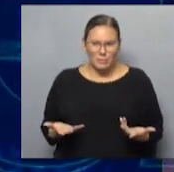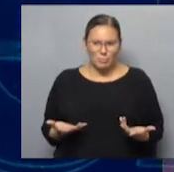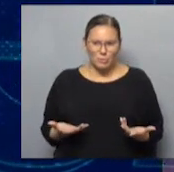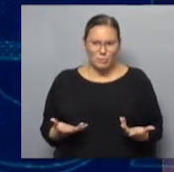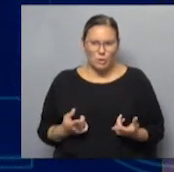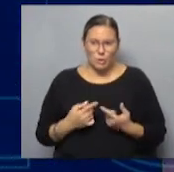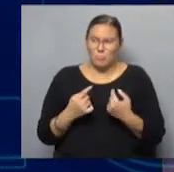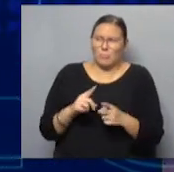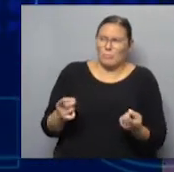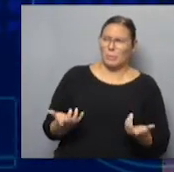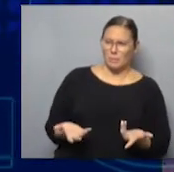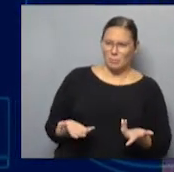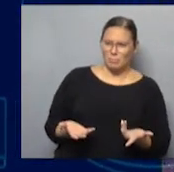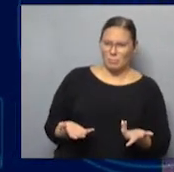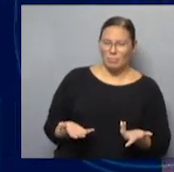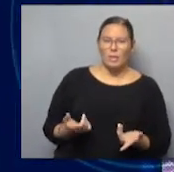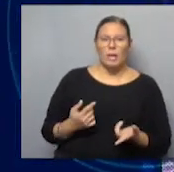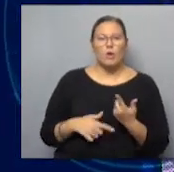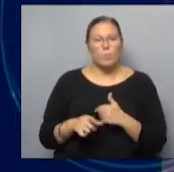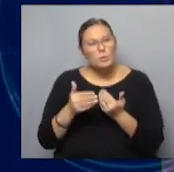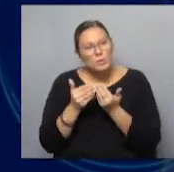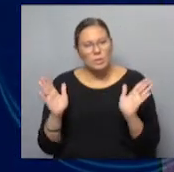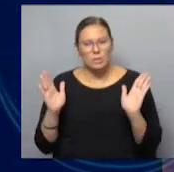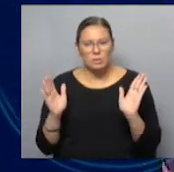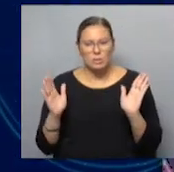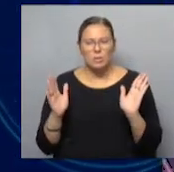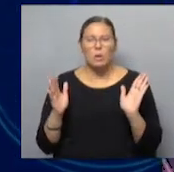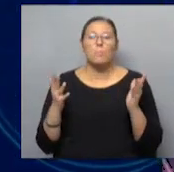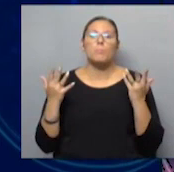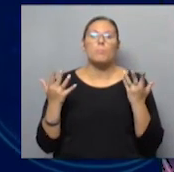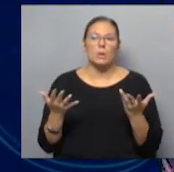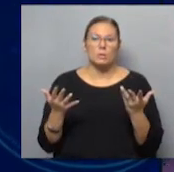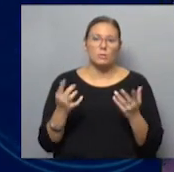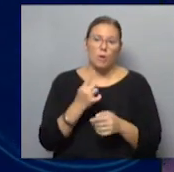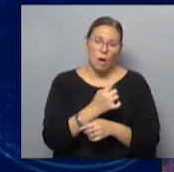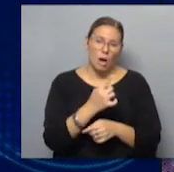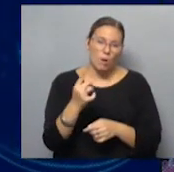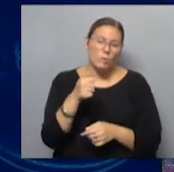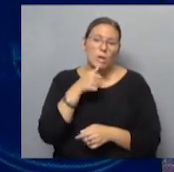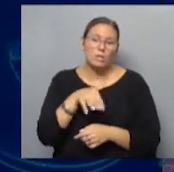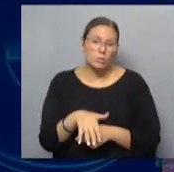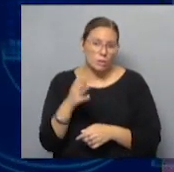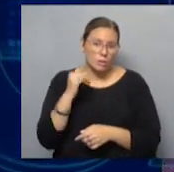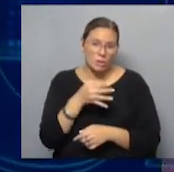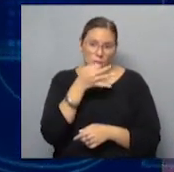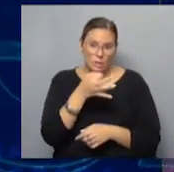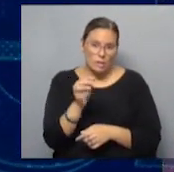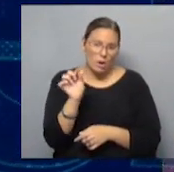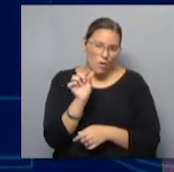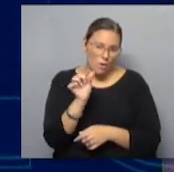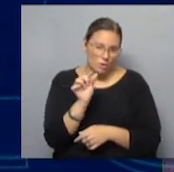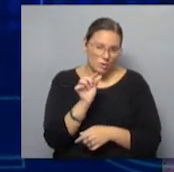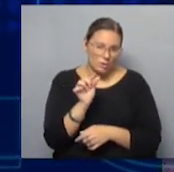y lo que no. Creo que ese es como el puntapié, ¿no? Entonces, bueno, por eso cada una de estas historias que te digo, mini historias, ¿no? Que van